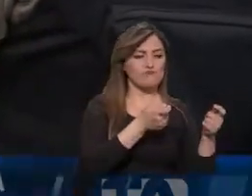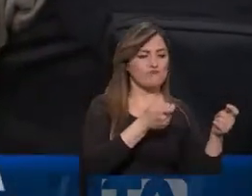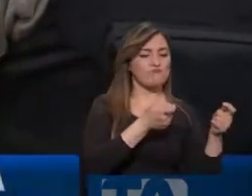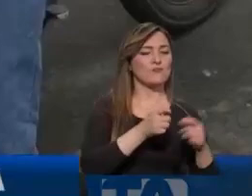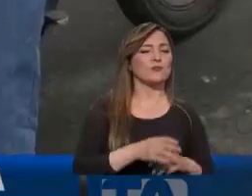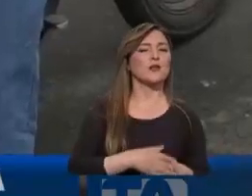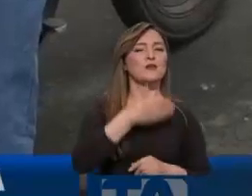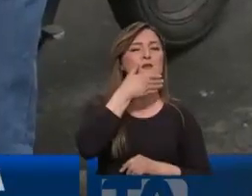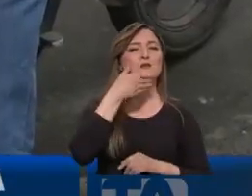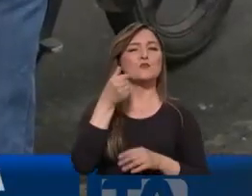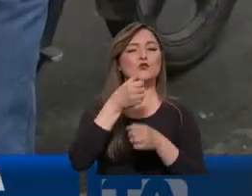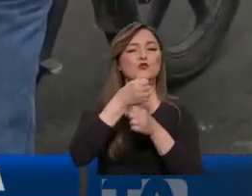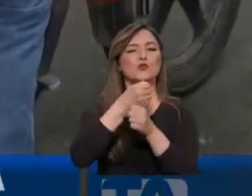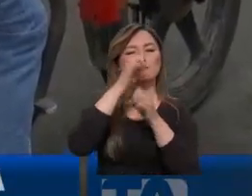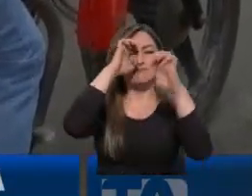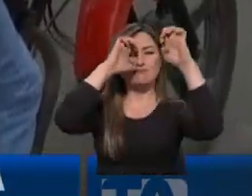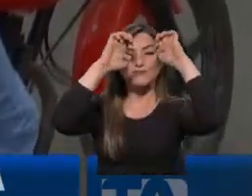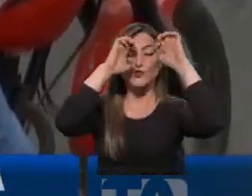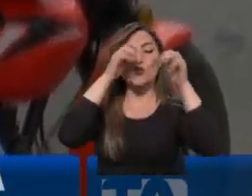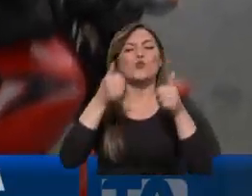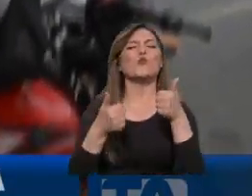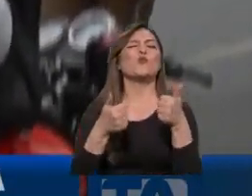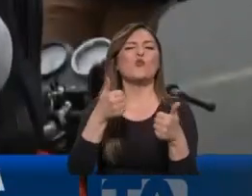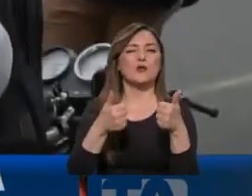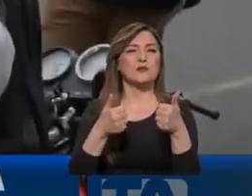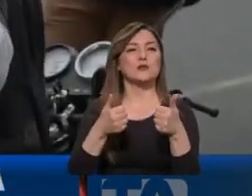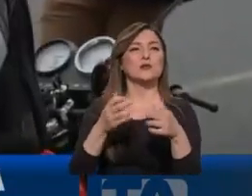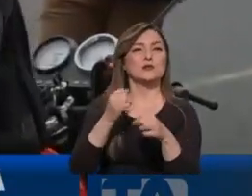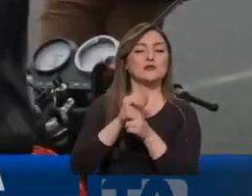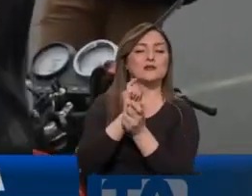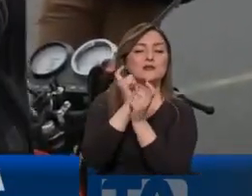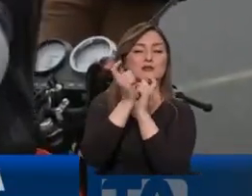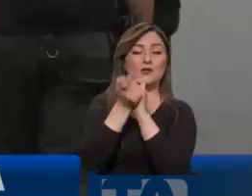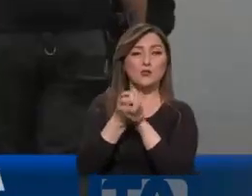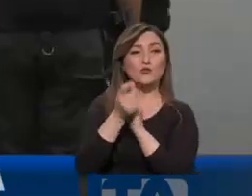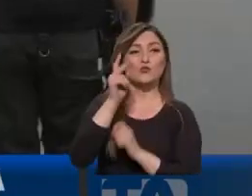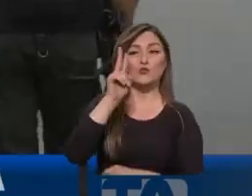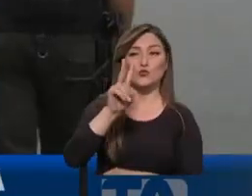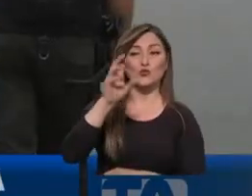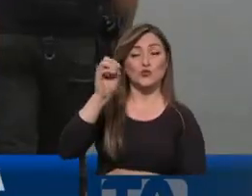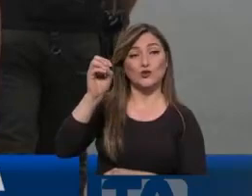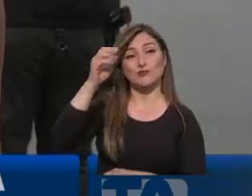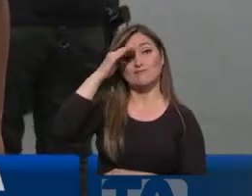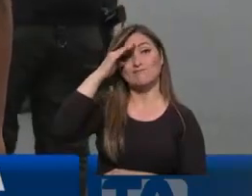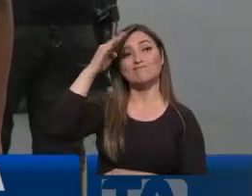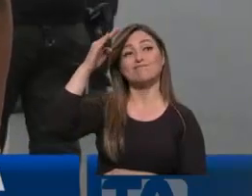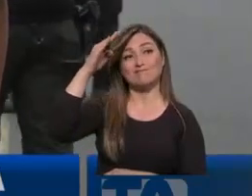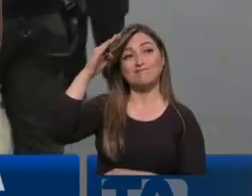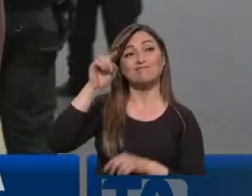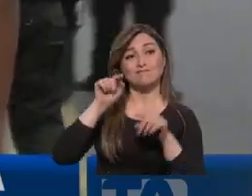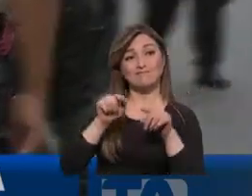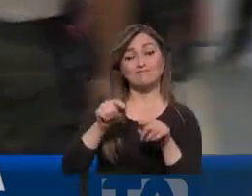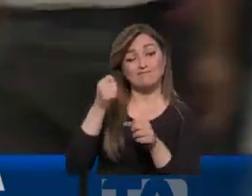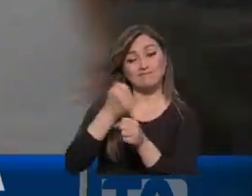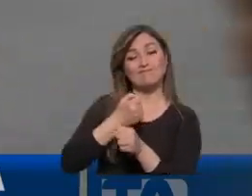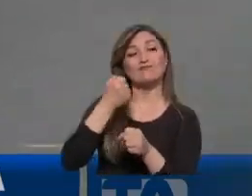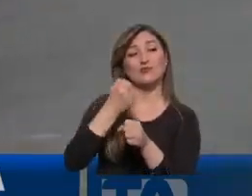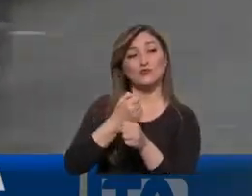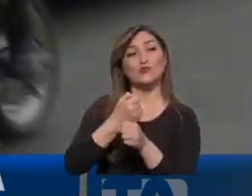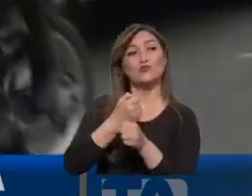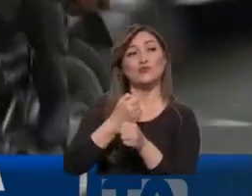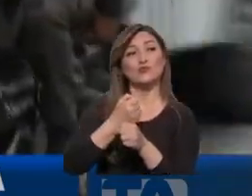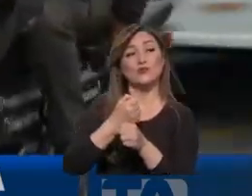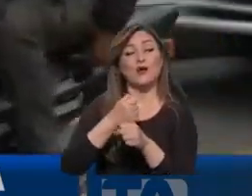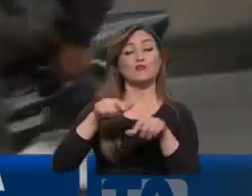la seguridad en esta provincia, recientemente se realizó el cambio de más de 200 uniformados, quienes ya están trabajando en